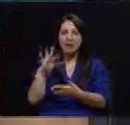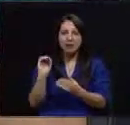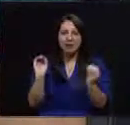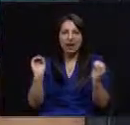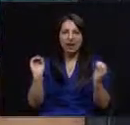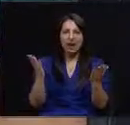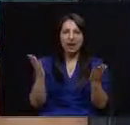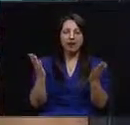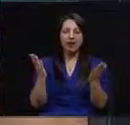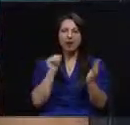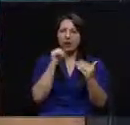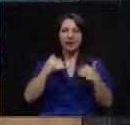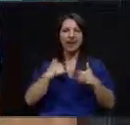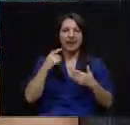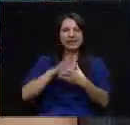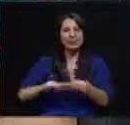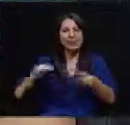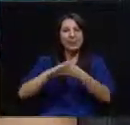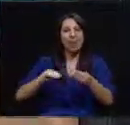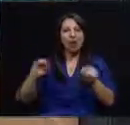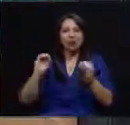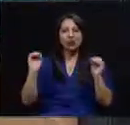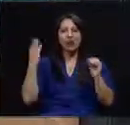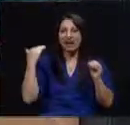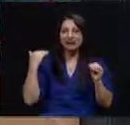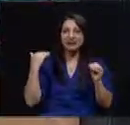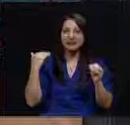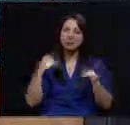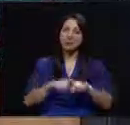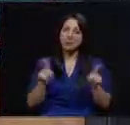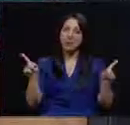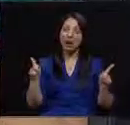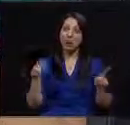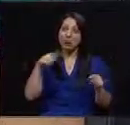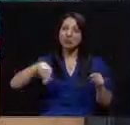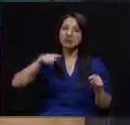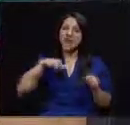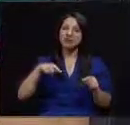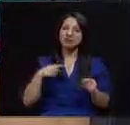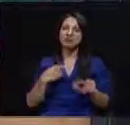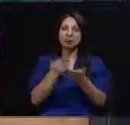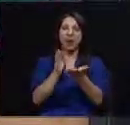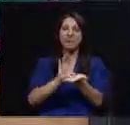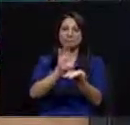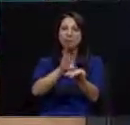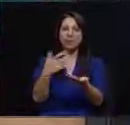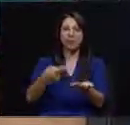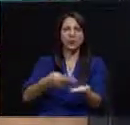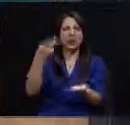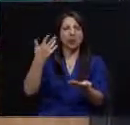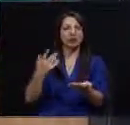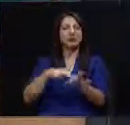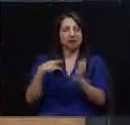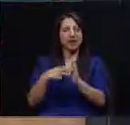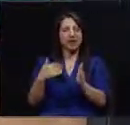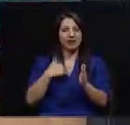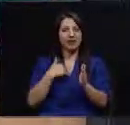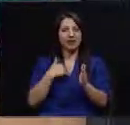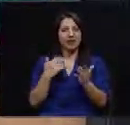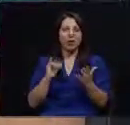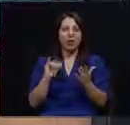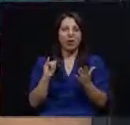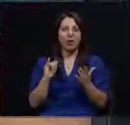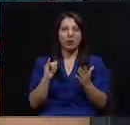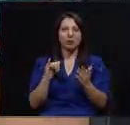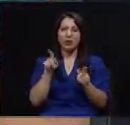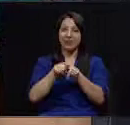de la época, no cuenta con testimonios de la época, y sin embargo, ustedes entregan un producto tan valioso como que inclusive tienen la